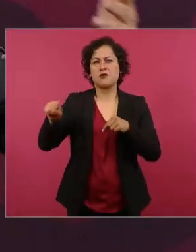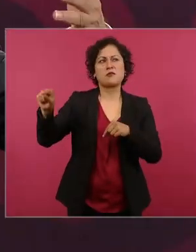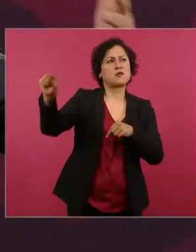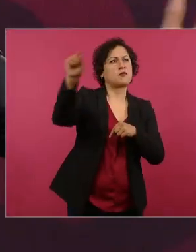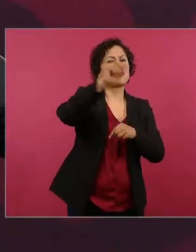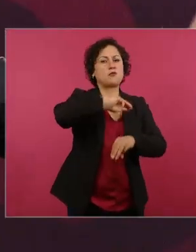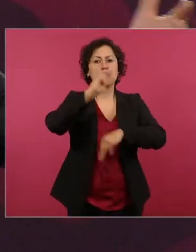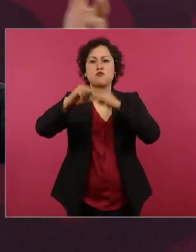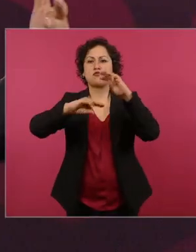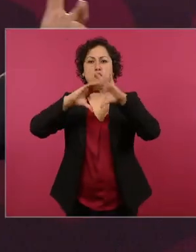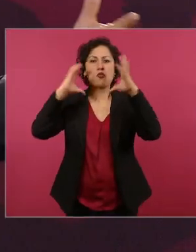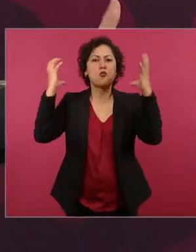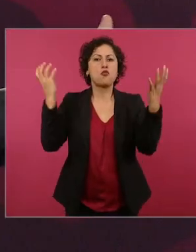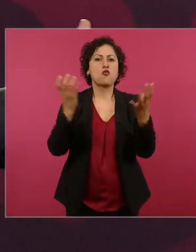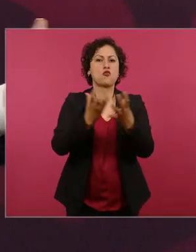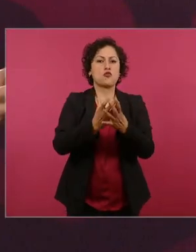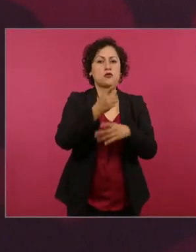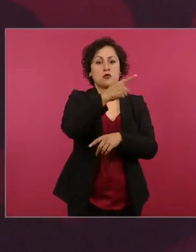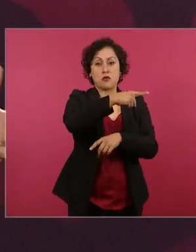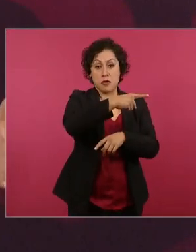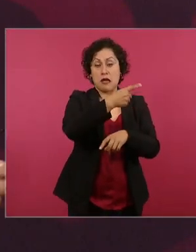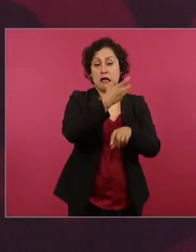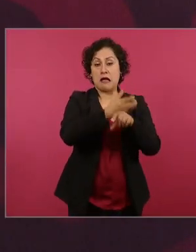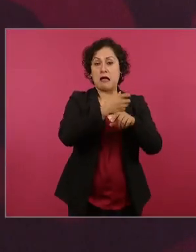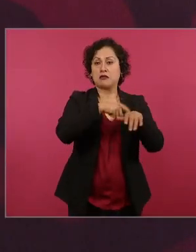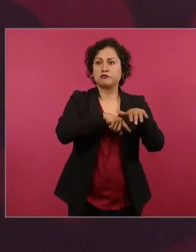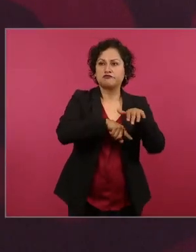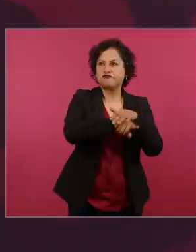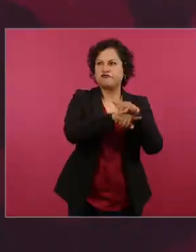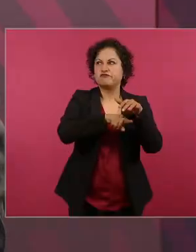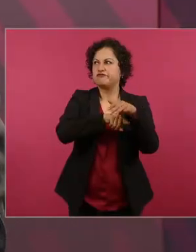tienen infiltradísimo